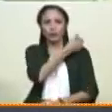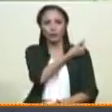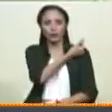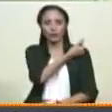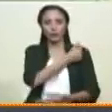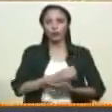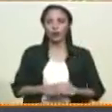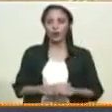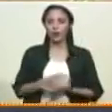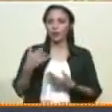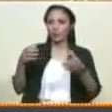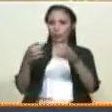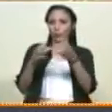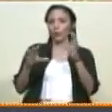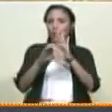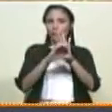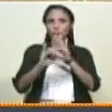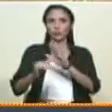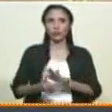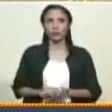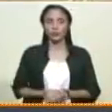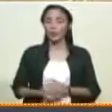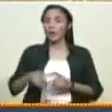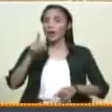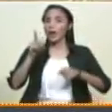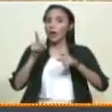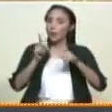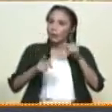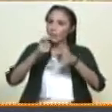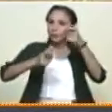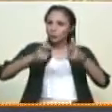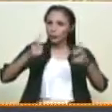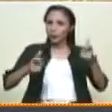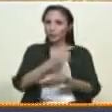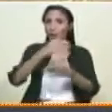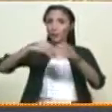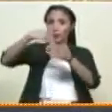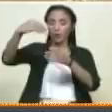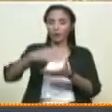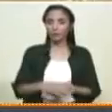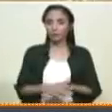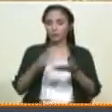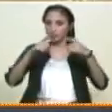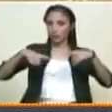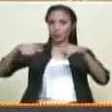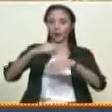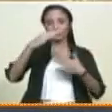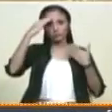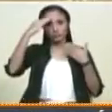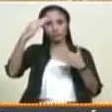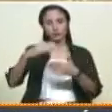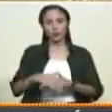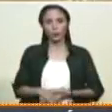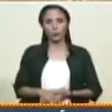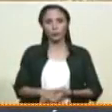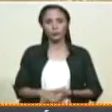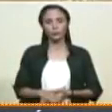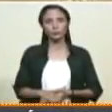Carolyn, al pueblo que está allá afuera, también les enviamos nuestro saludo, nuestro